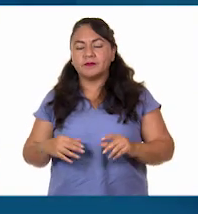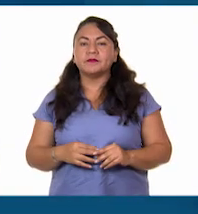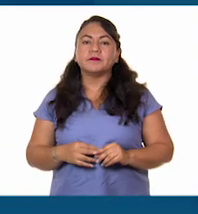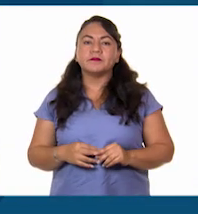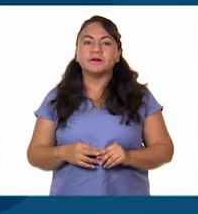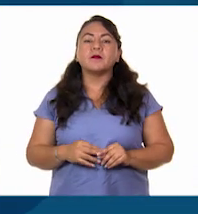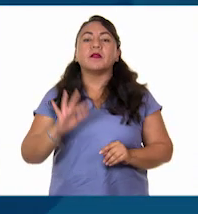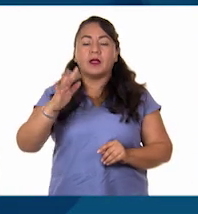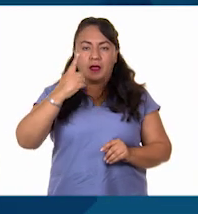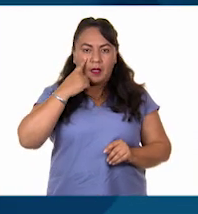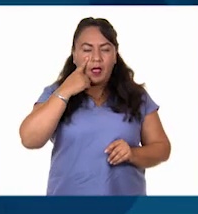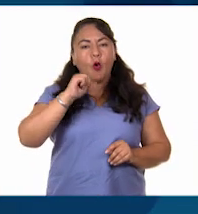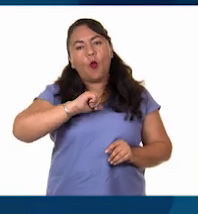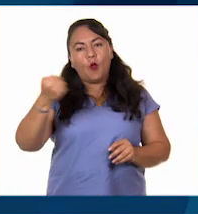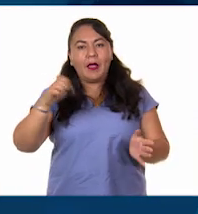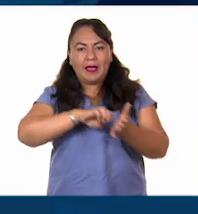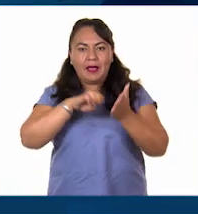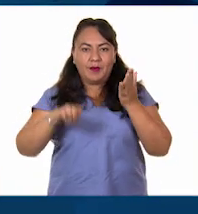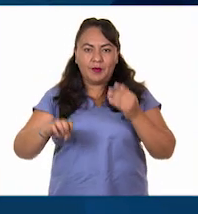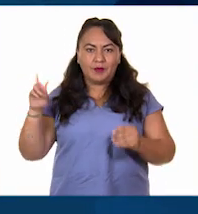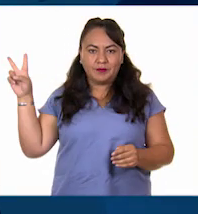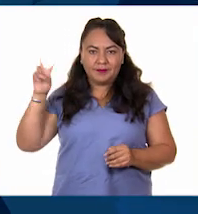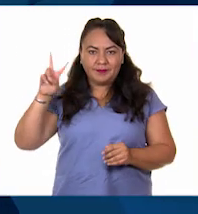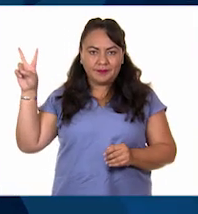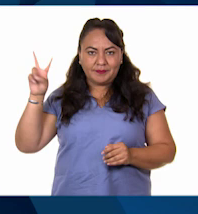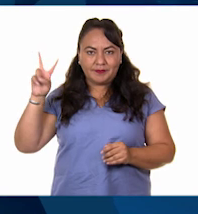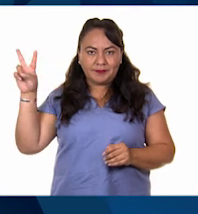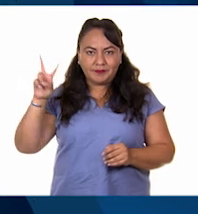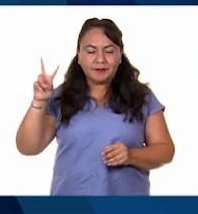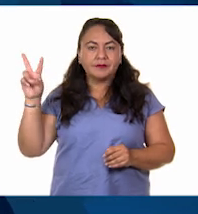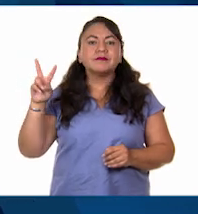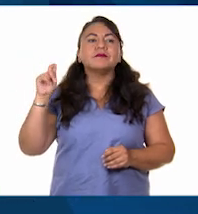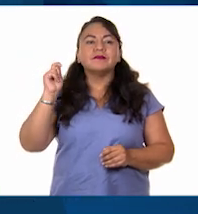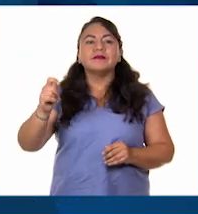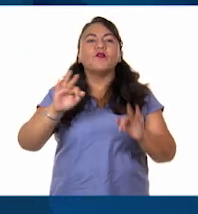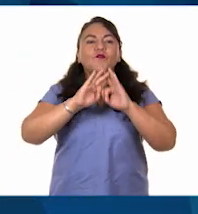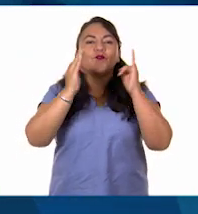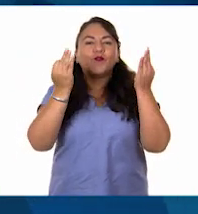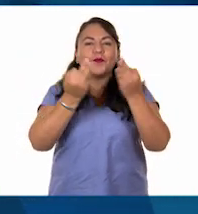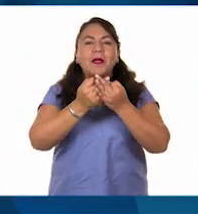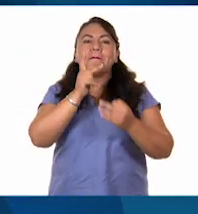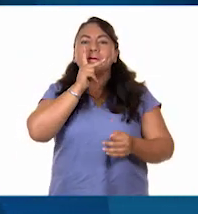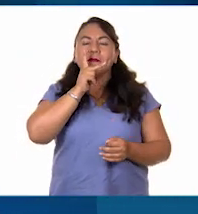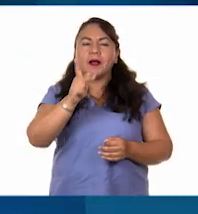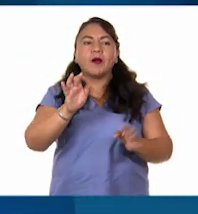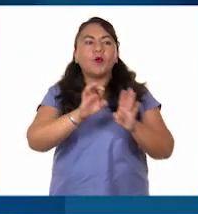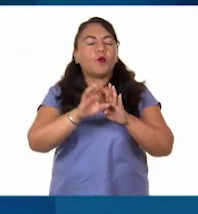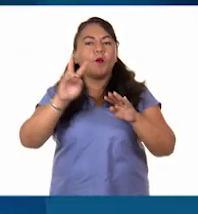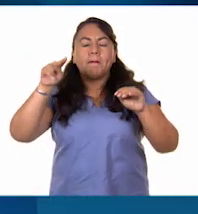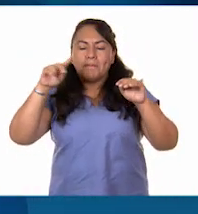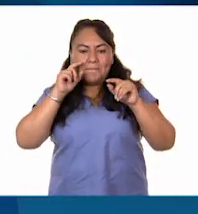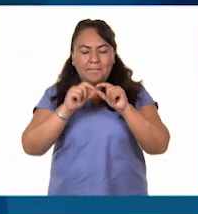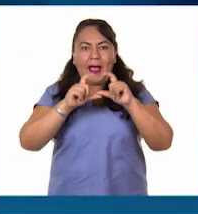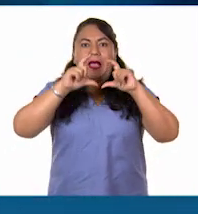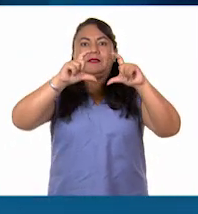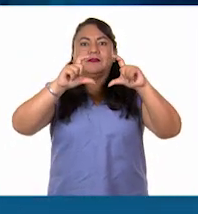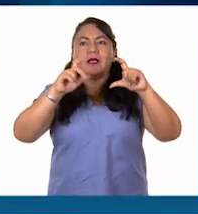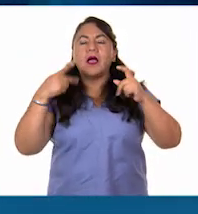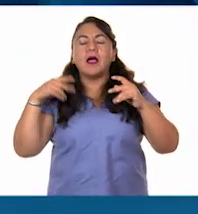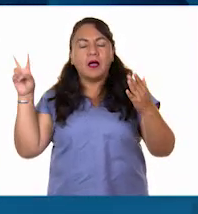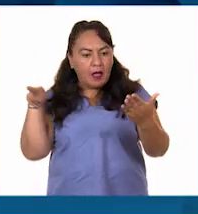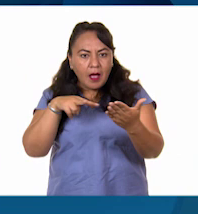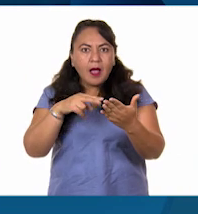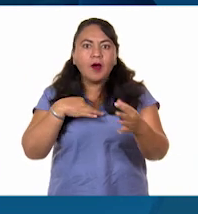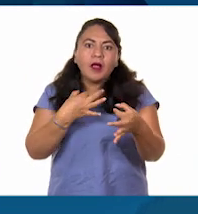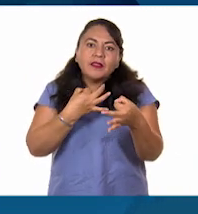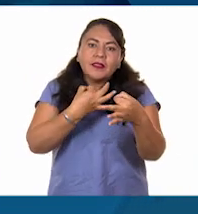A ver, ahora veamos dos ejemplos en los que la forma gráfica de las palabras busca llamar la atención del lector. Vamos